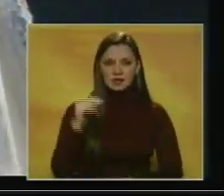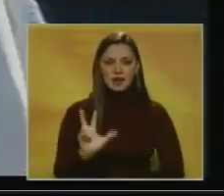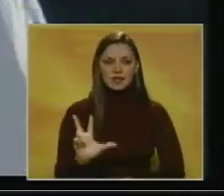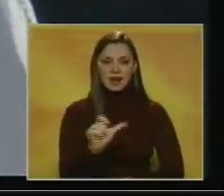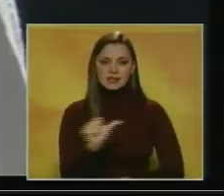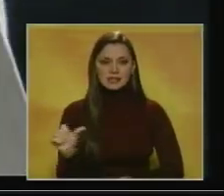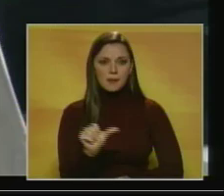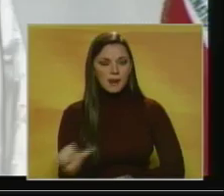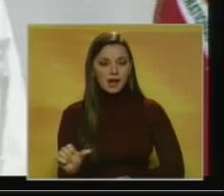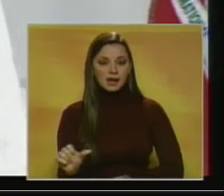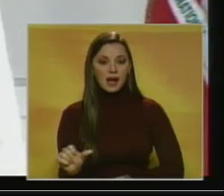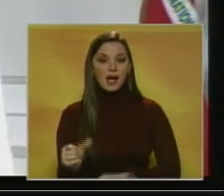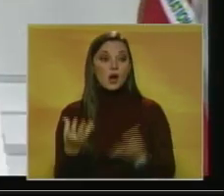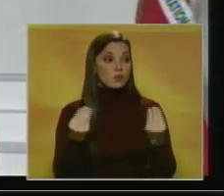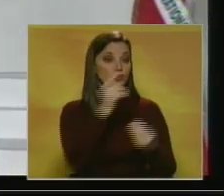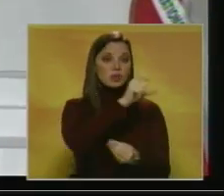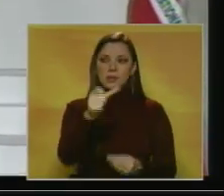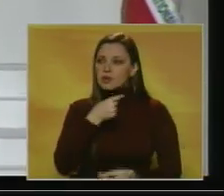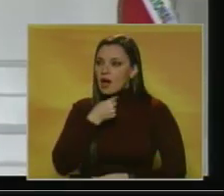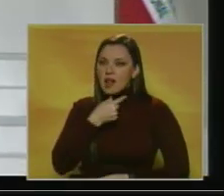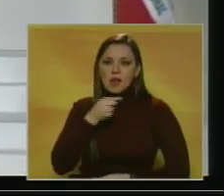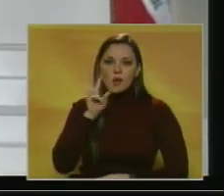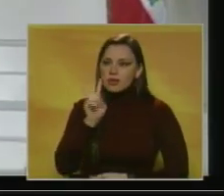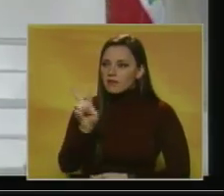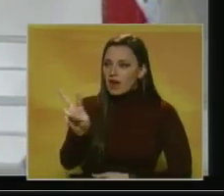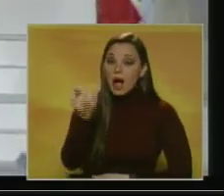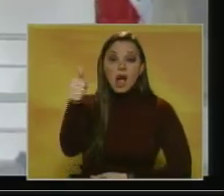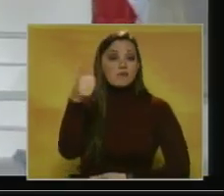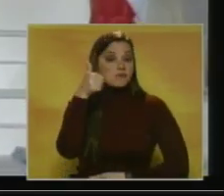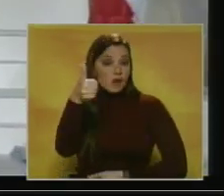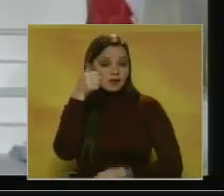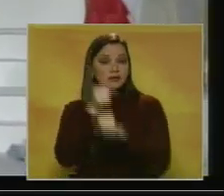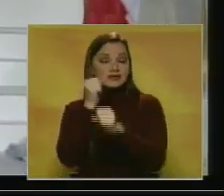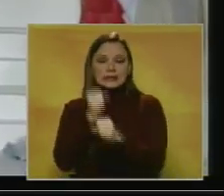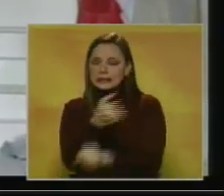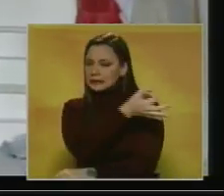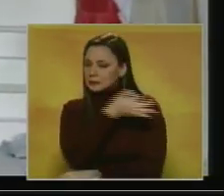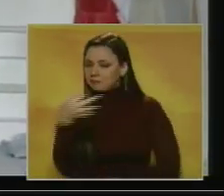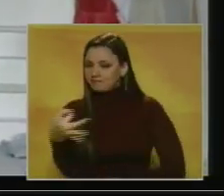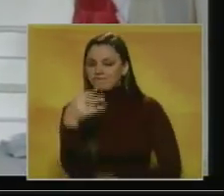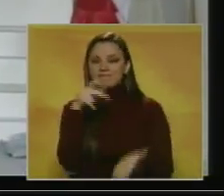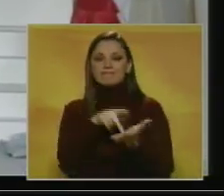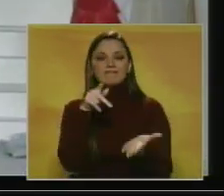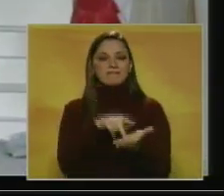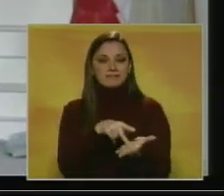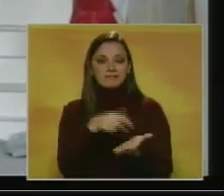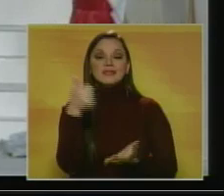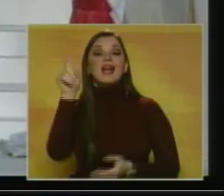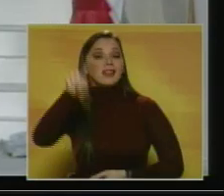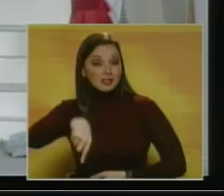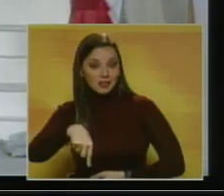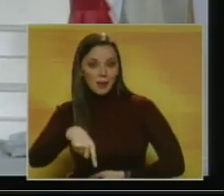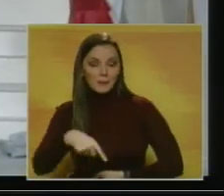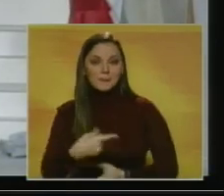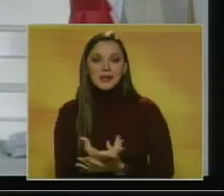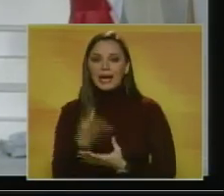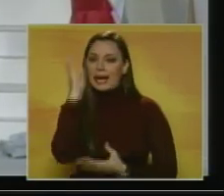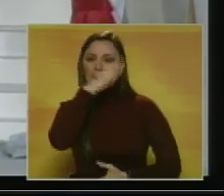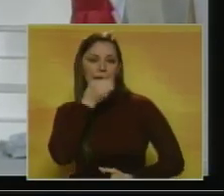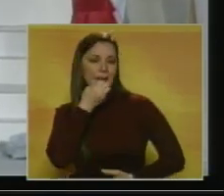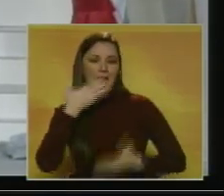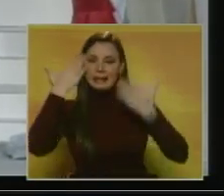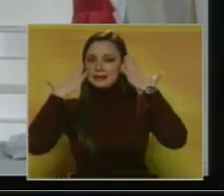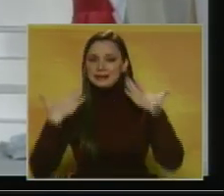se perfiló como gran favorita por su buen desempeño, impecables participaciones y deslumbrante